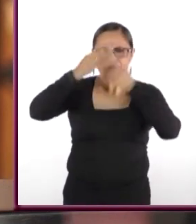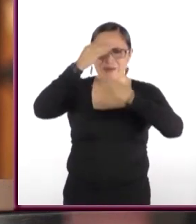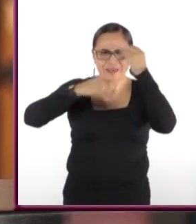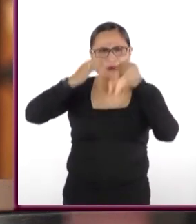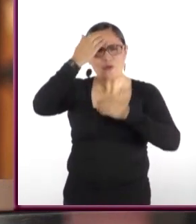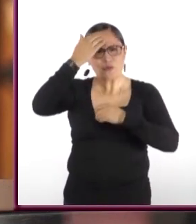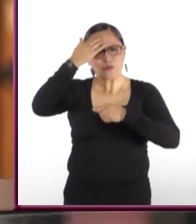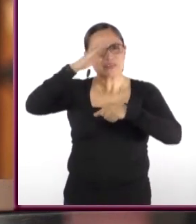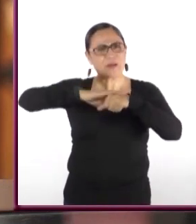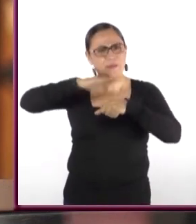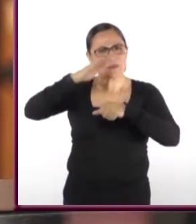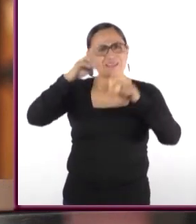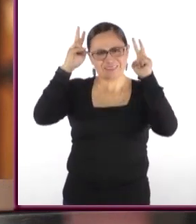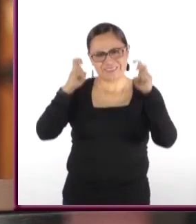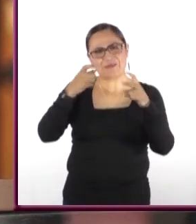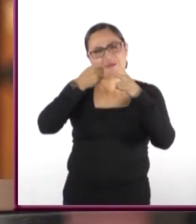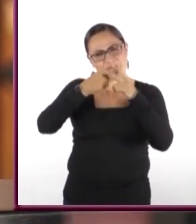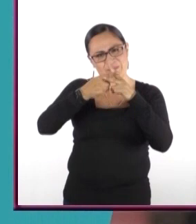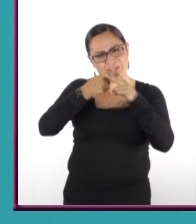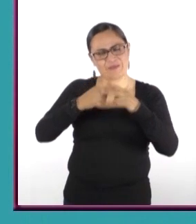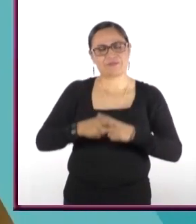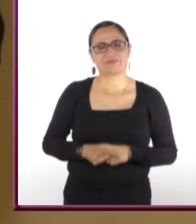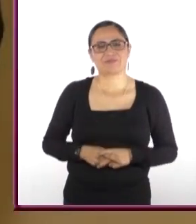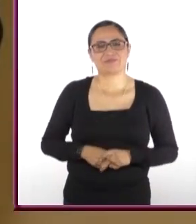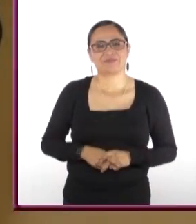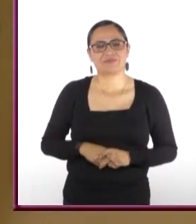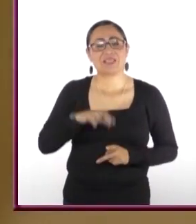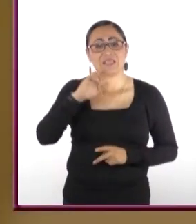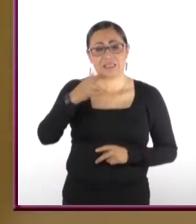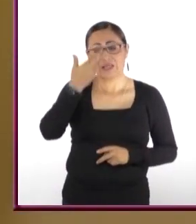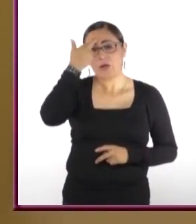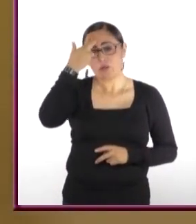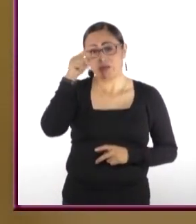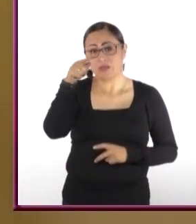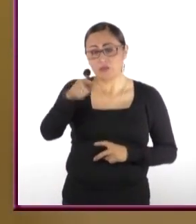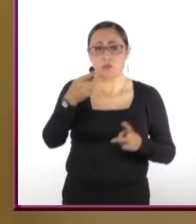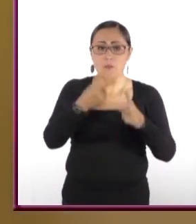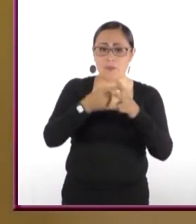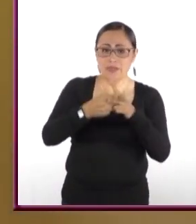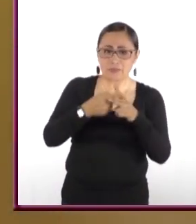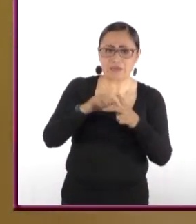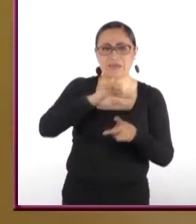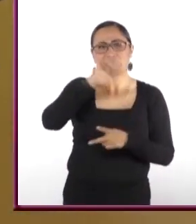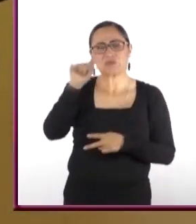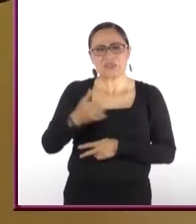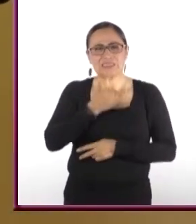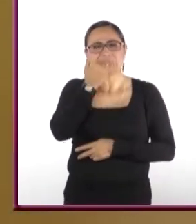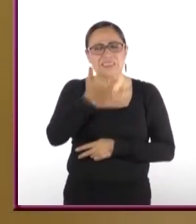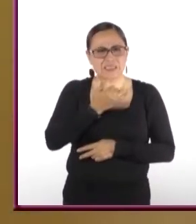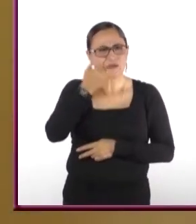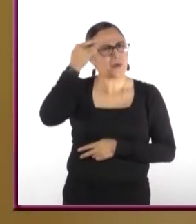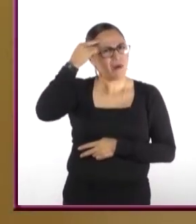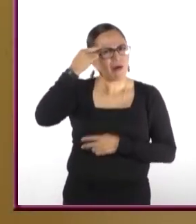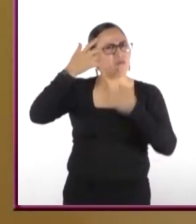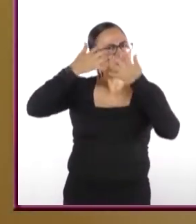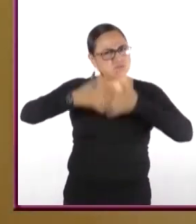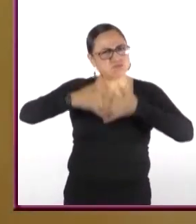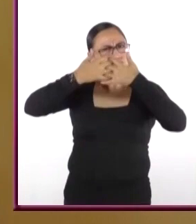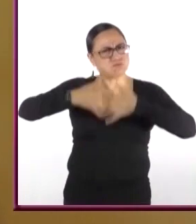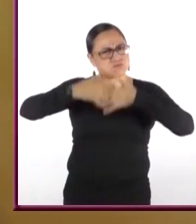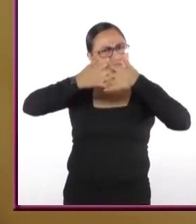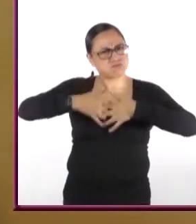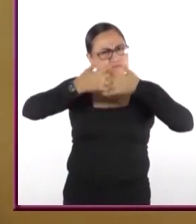ellas y conozcamos más sobre matemáticas. Recuerda que cuando haces matemáticas y te equivocas, tu cerebro se